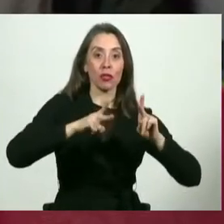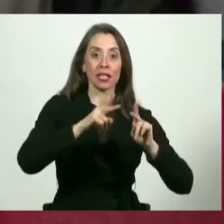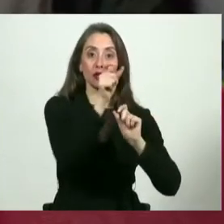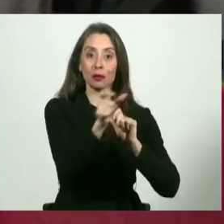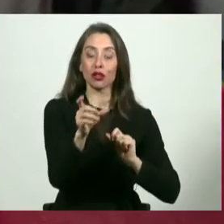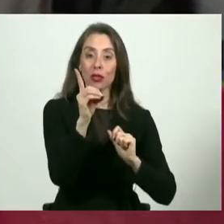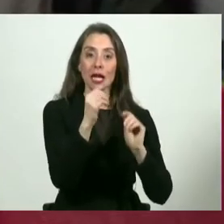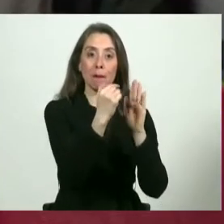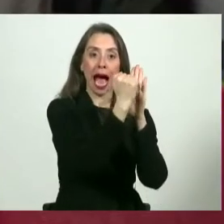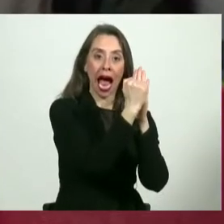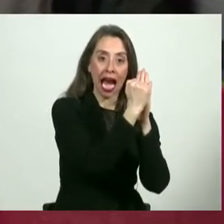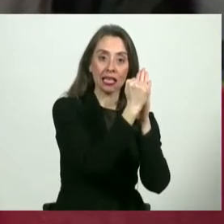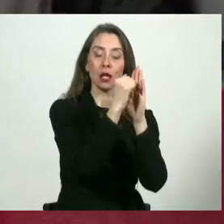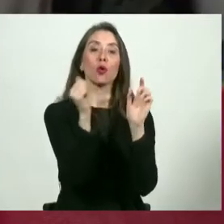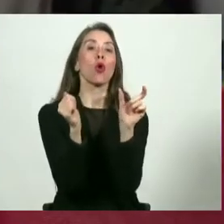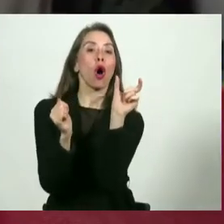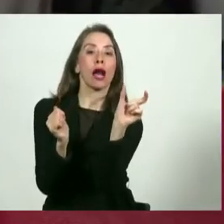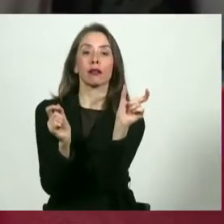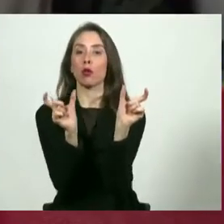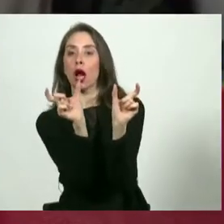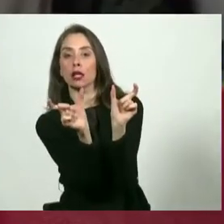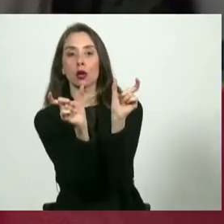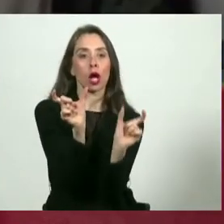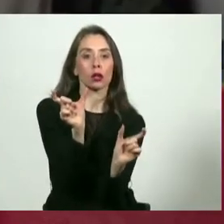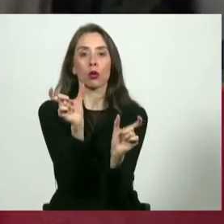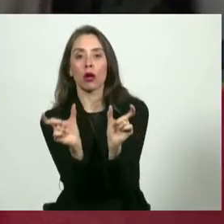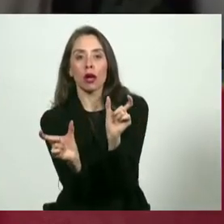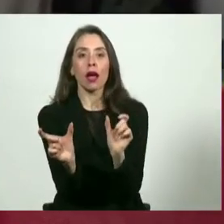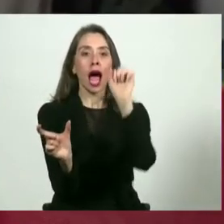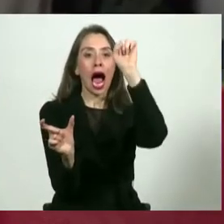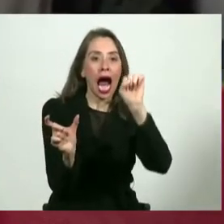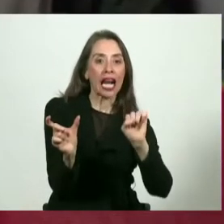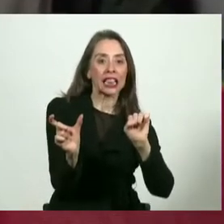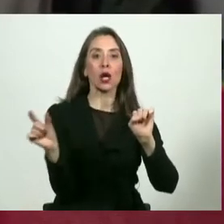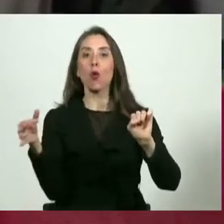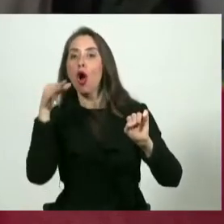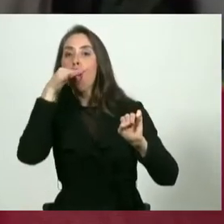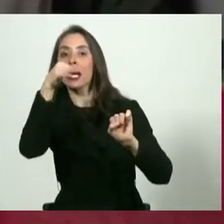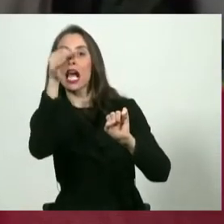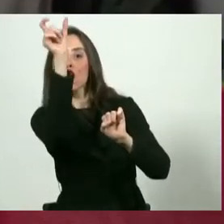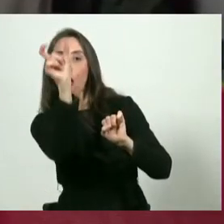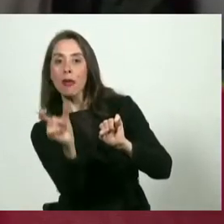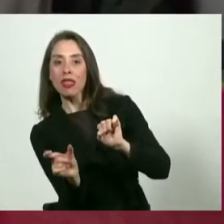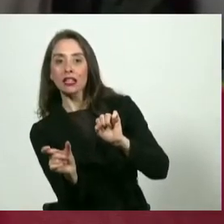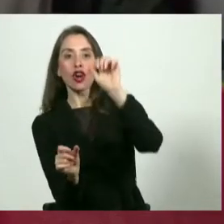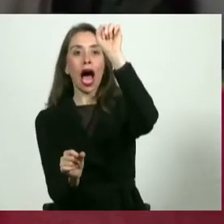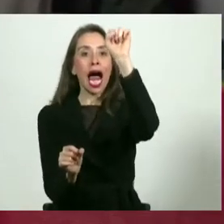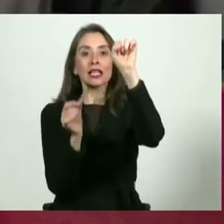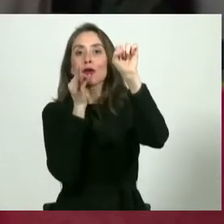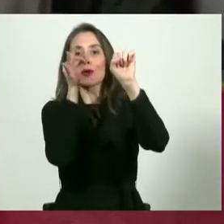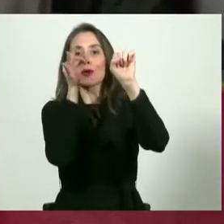discapacidad y van indicando artículo por artículo cuáles son las recomendaciones de parte de ellos. Es